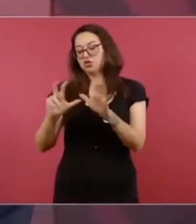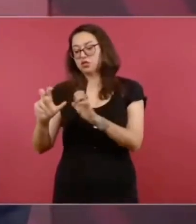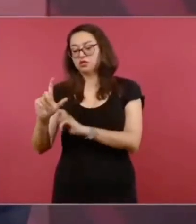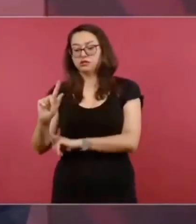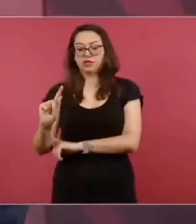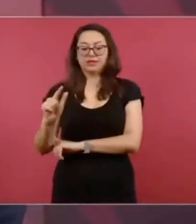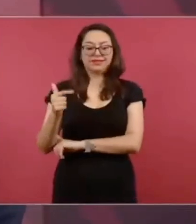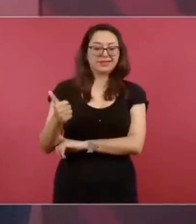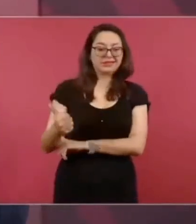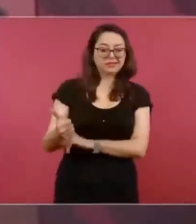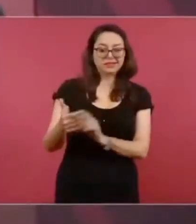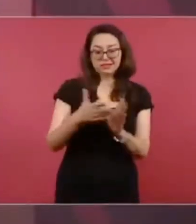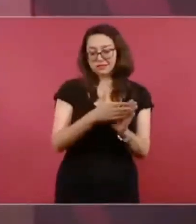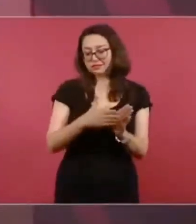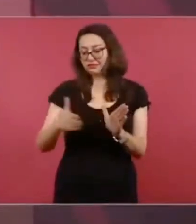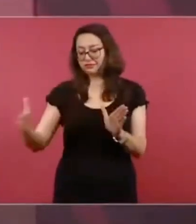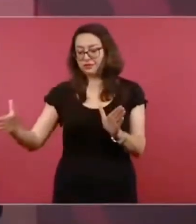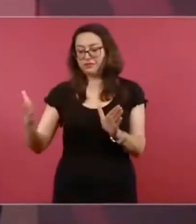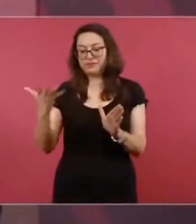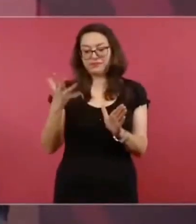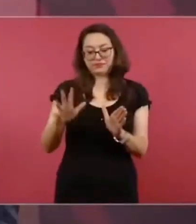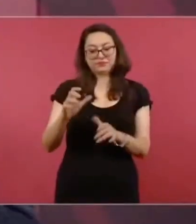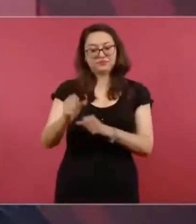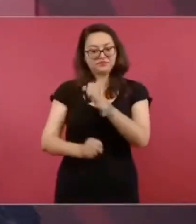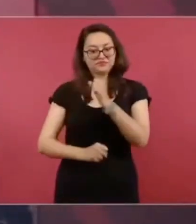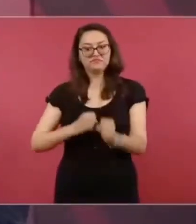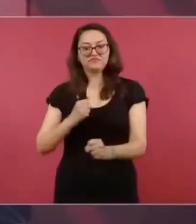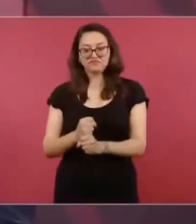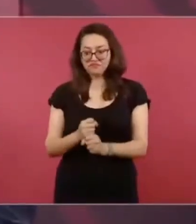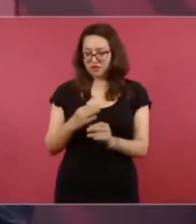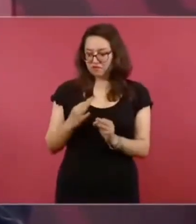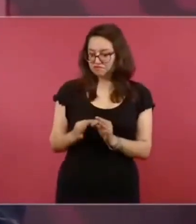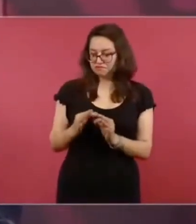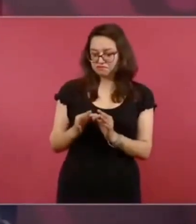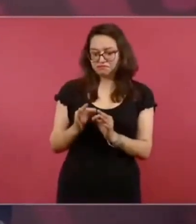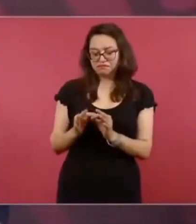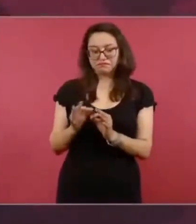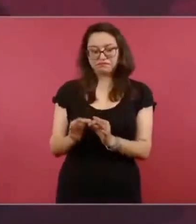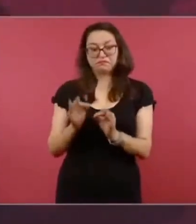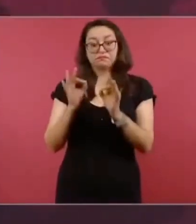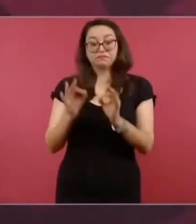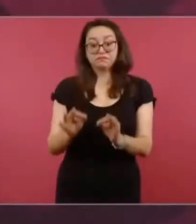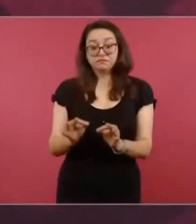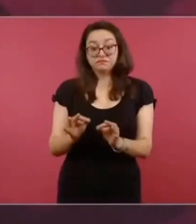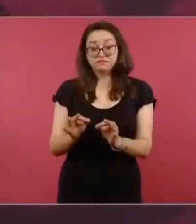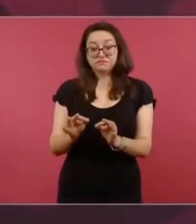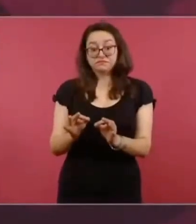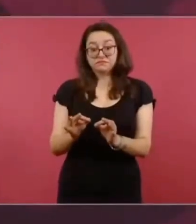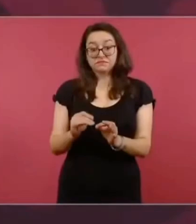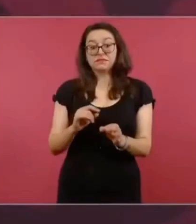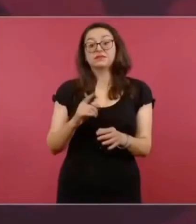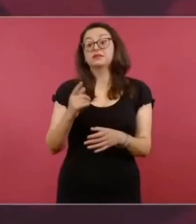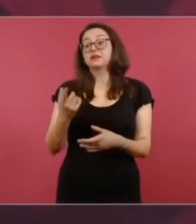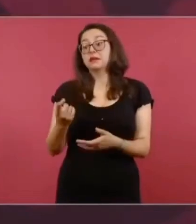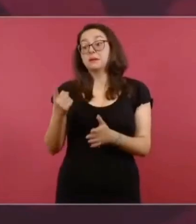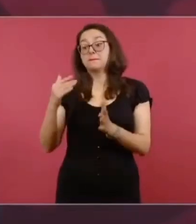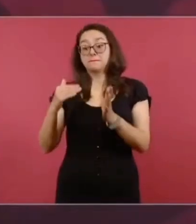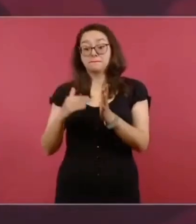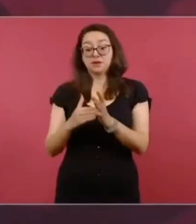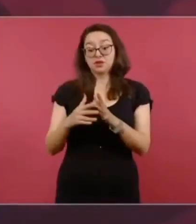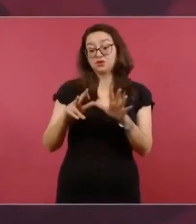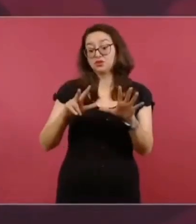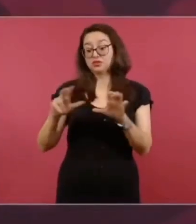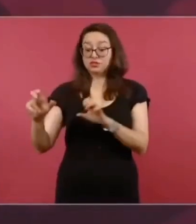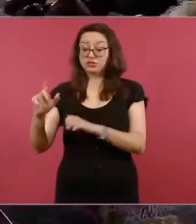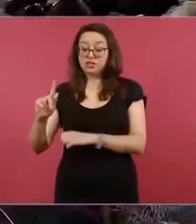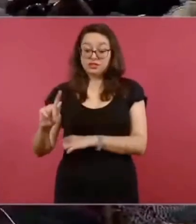1876, que entra en escena a finales de 1876 con un golpe